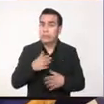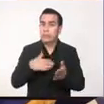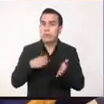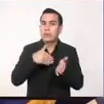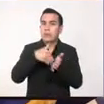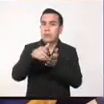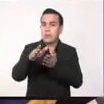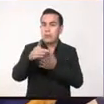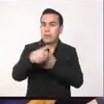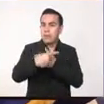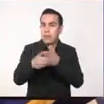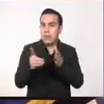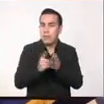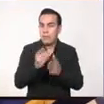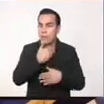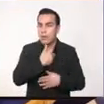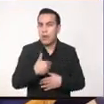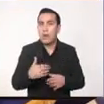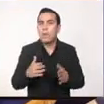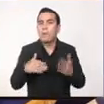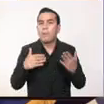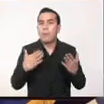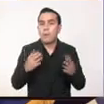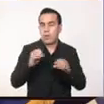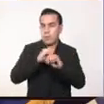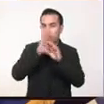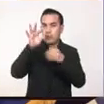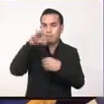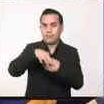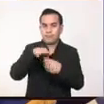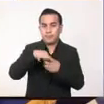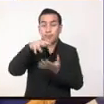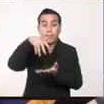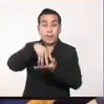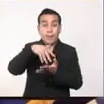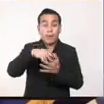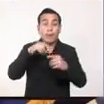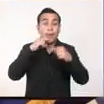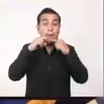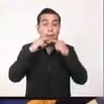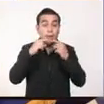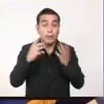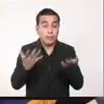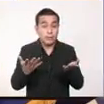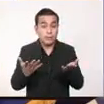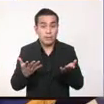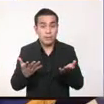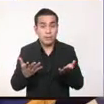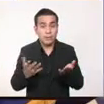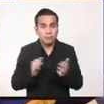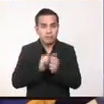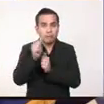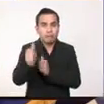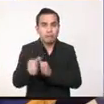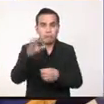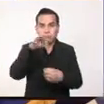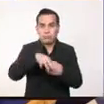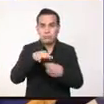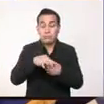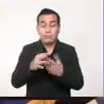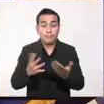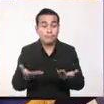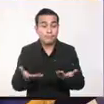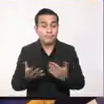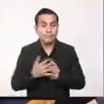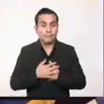los diputados quieran destituir a un presidente legítimamente electo en democracia en primera vuelta con una ventaja abrumadora sobre sus